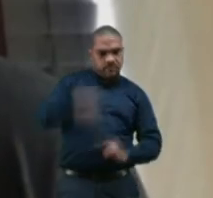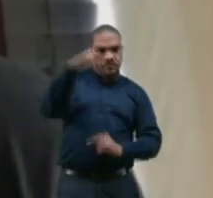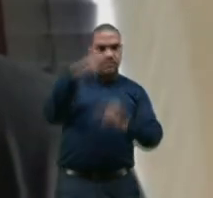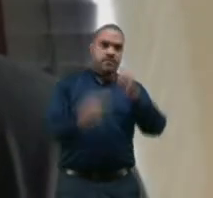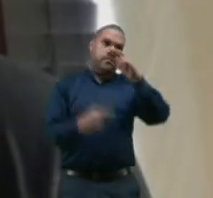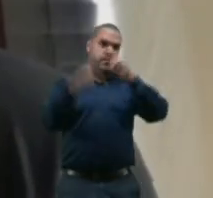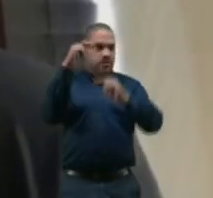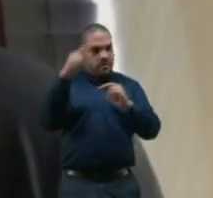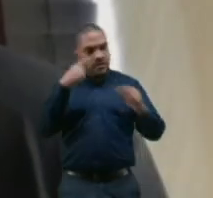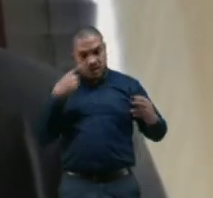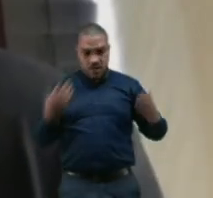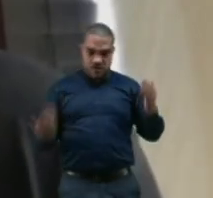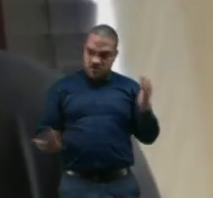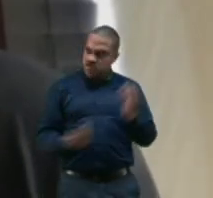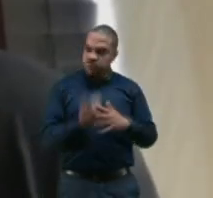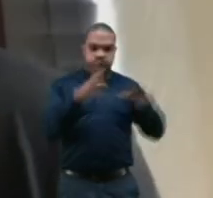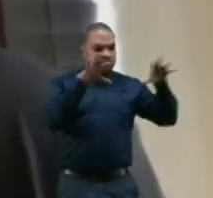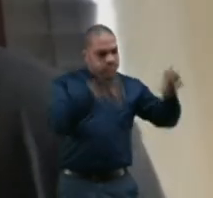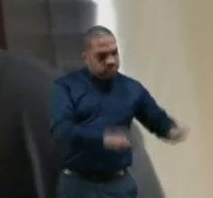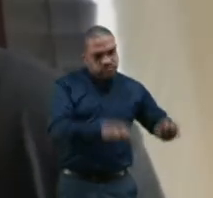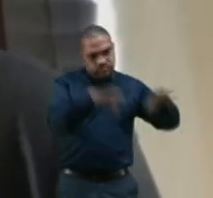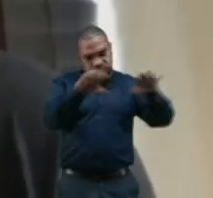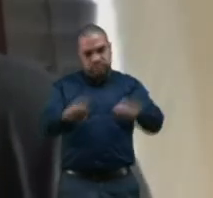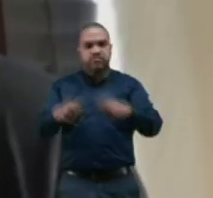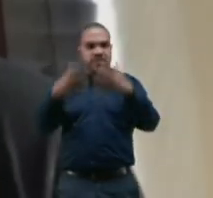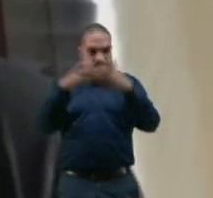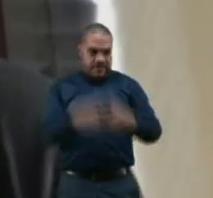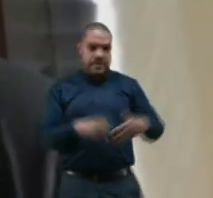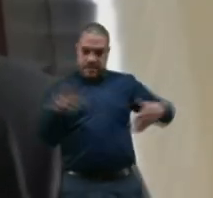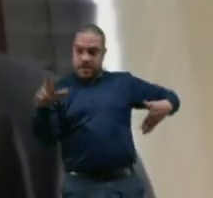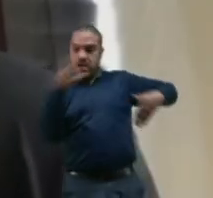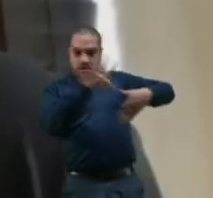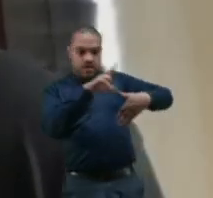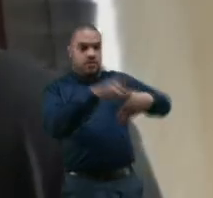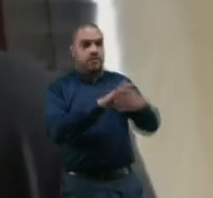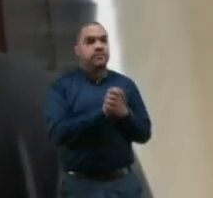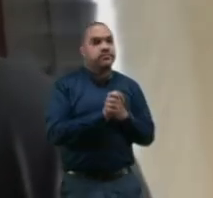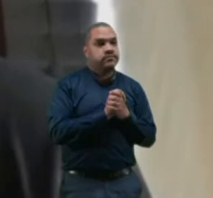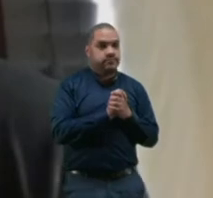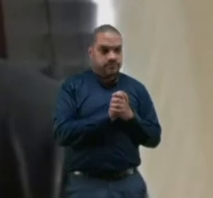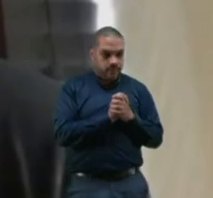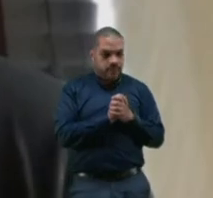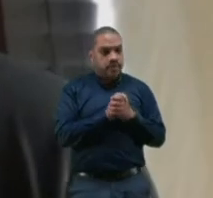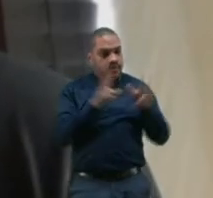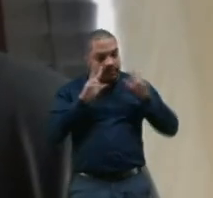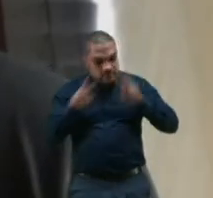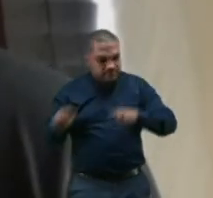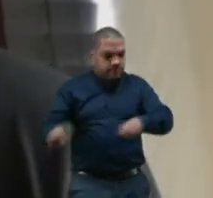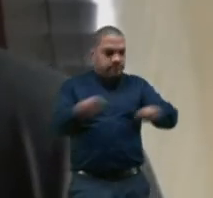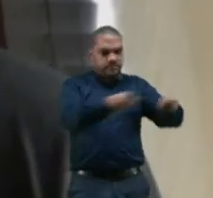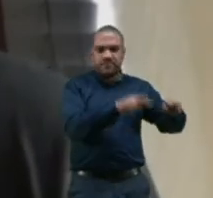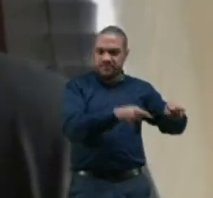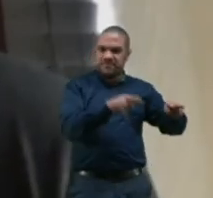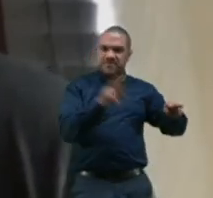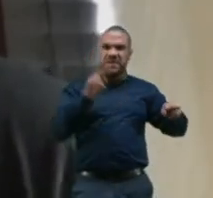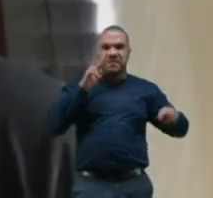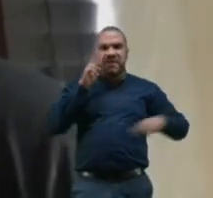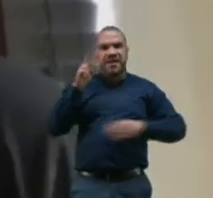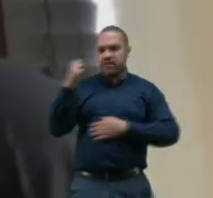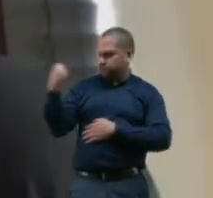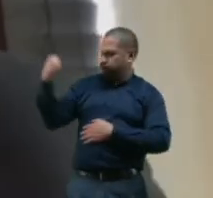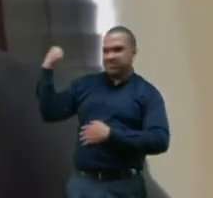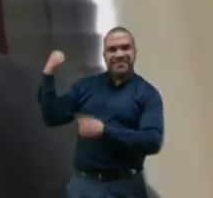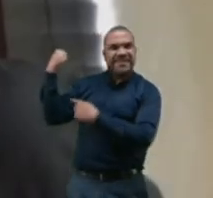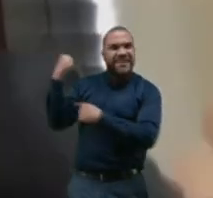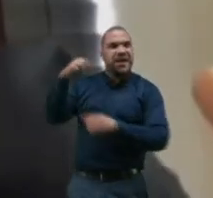creo que el mercado lo está viendo así cuando uno ve la valoración de mercado libre sin duda